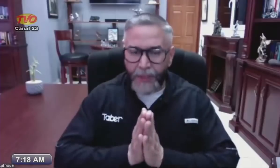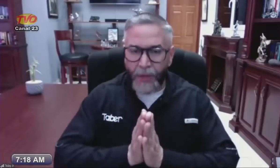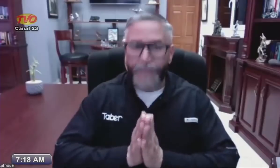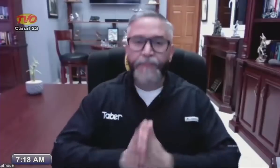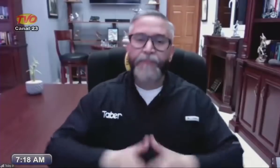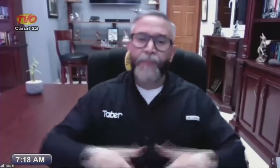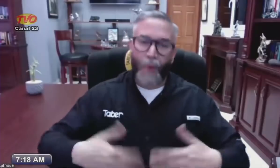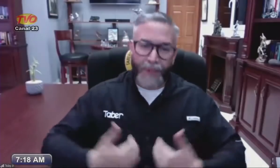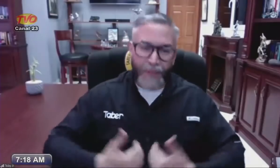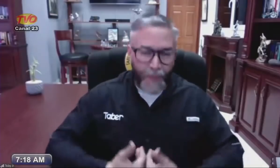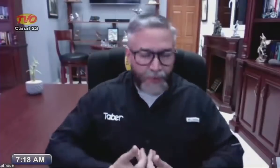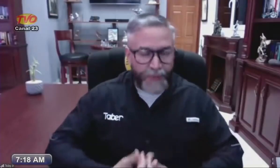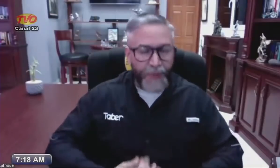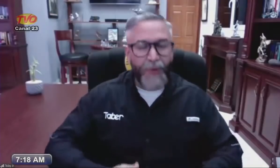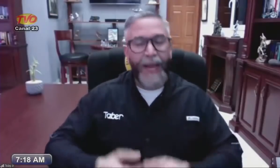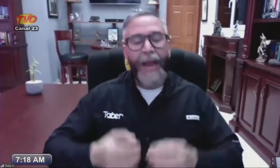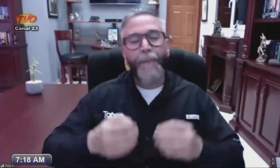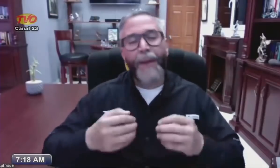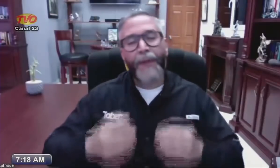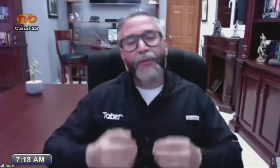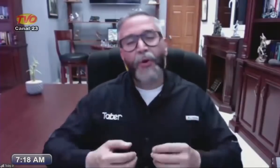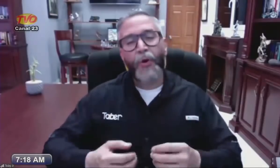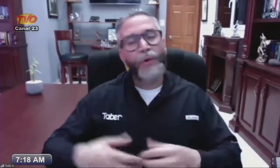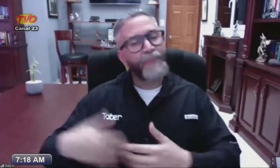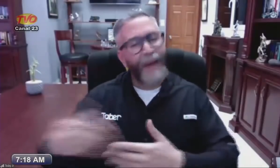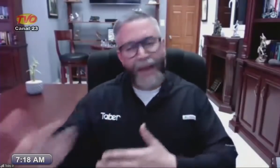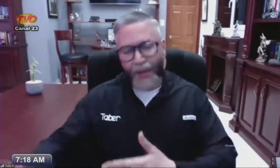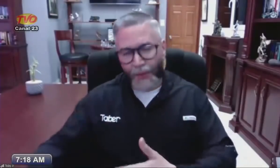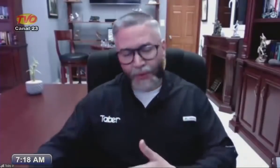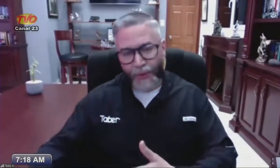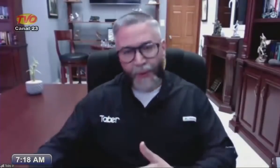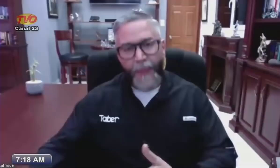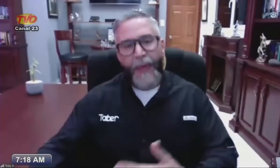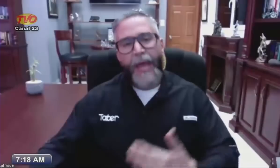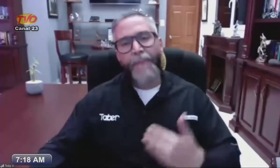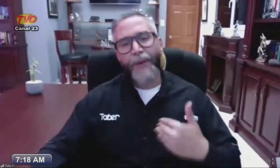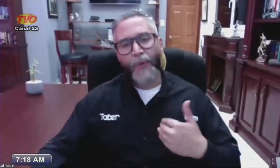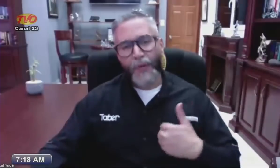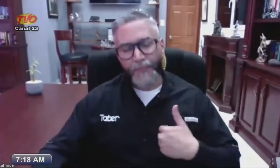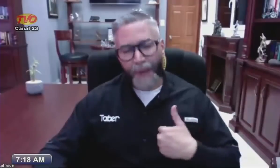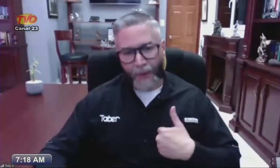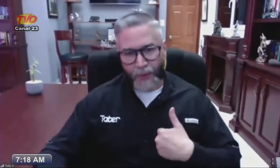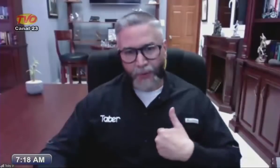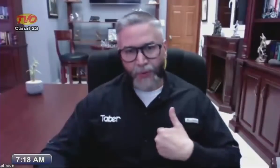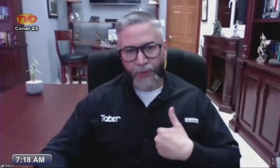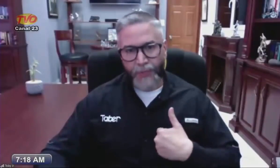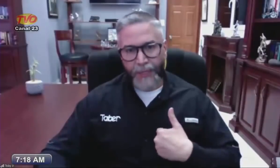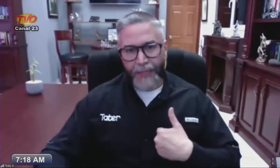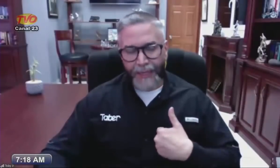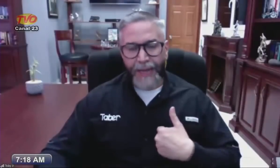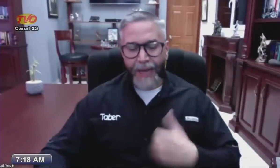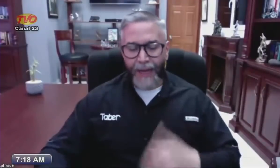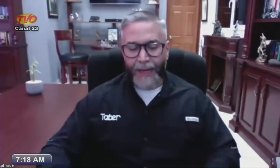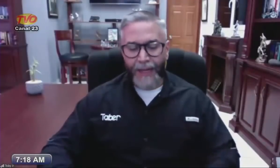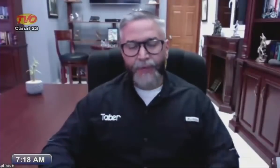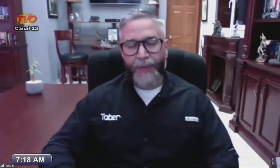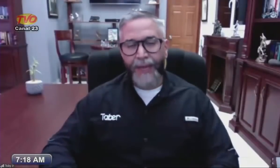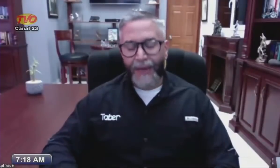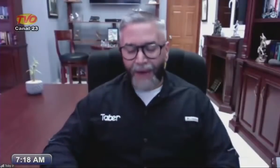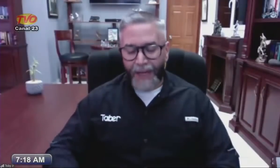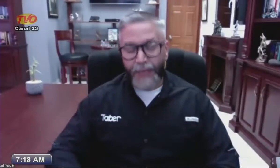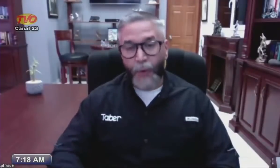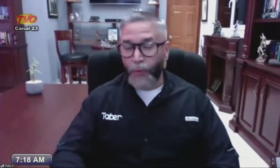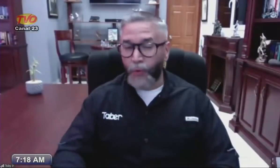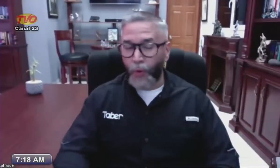recomendación comienzo por su servidor el perdón y es para ellos el perdón es para nosotros y ya el hecho